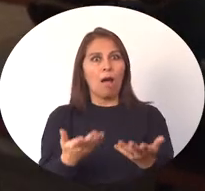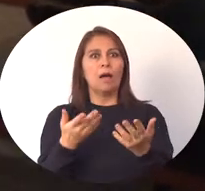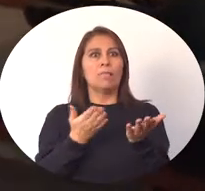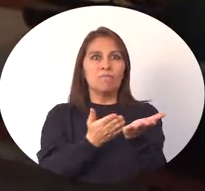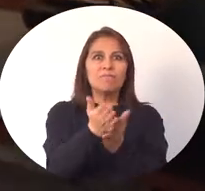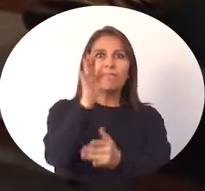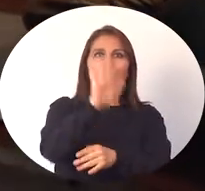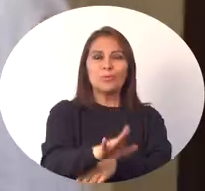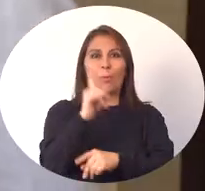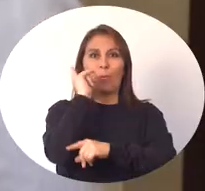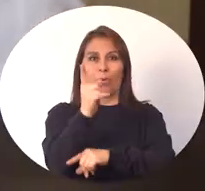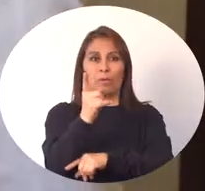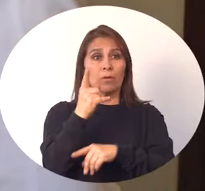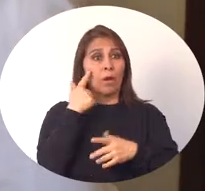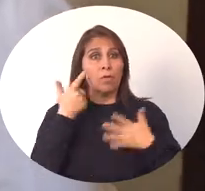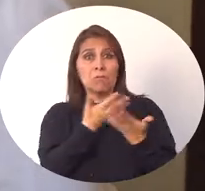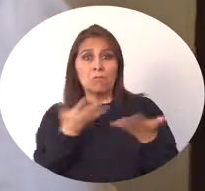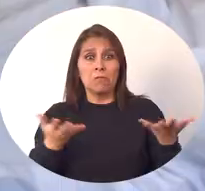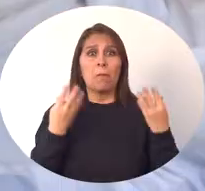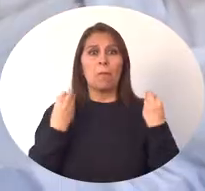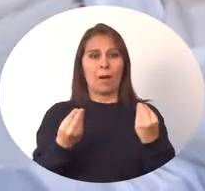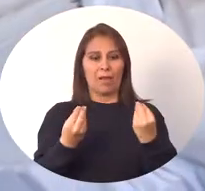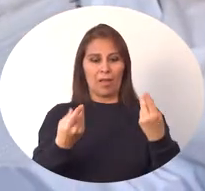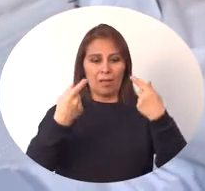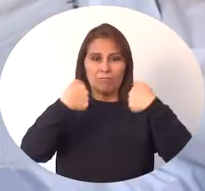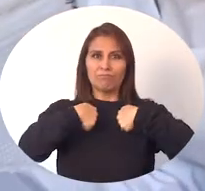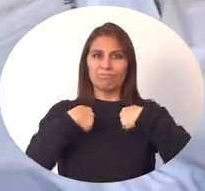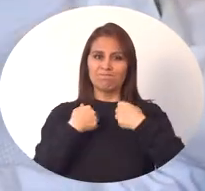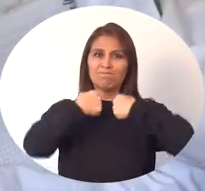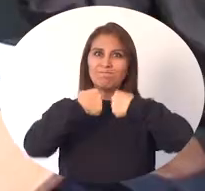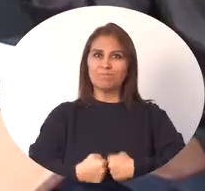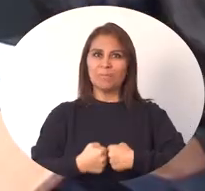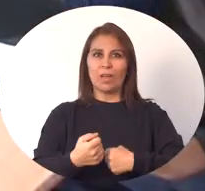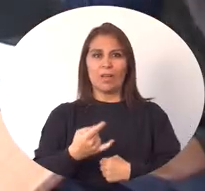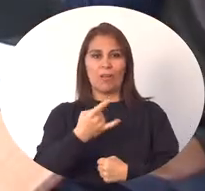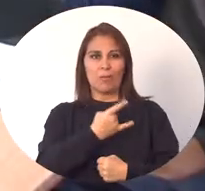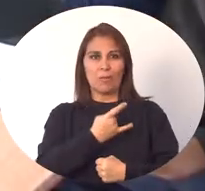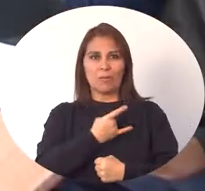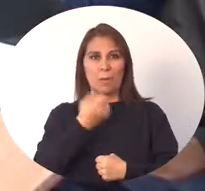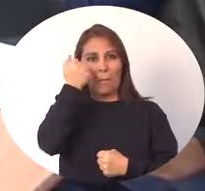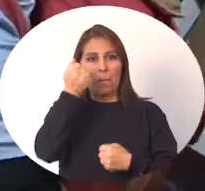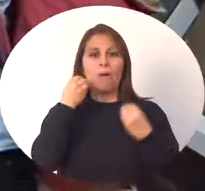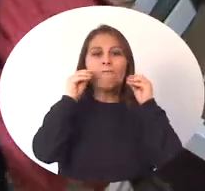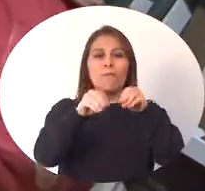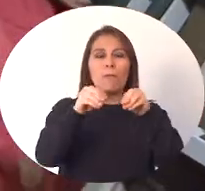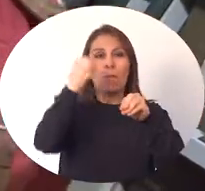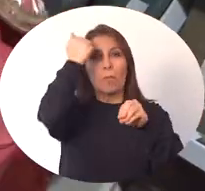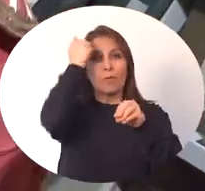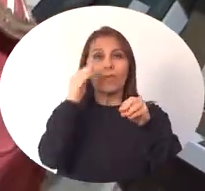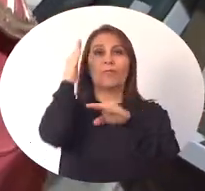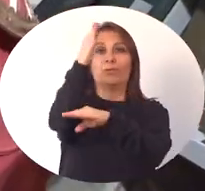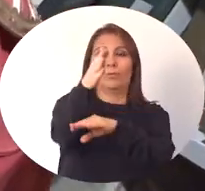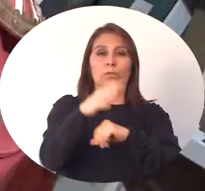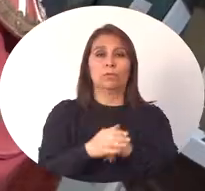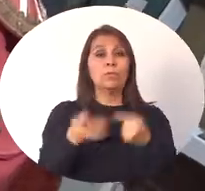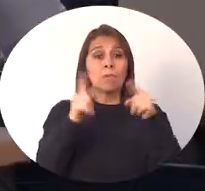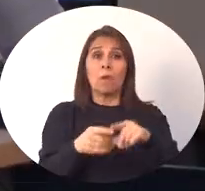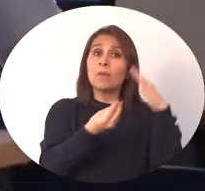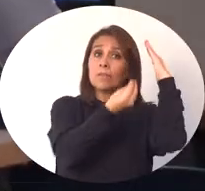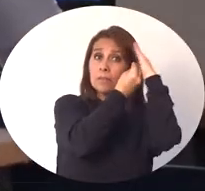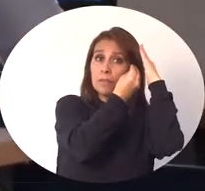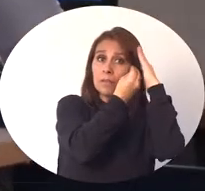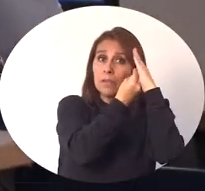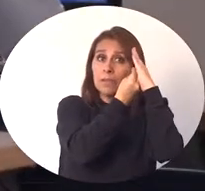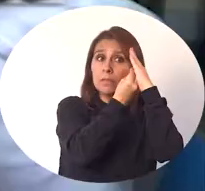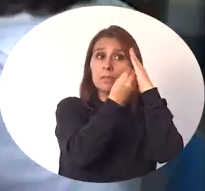políticas, programas y proyectos para posicionarse como educadora de educadores, así como líder en la producción de conocimientos y saberes